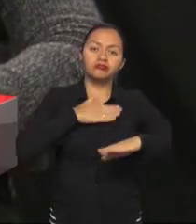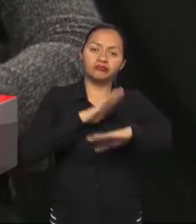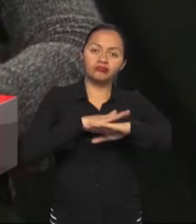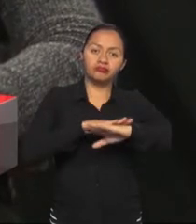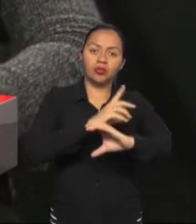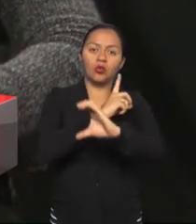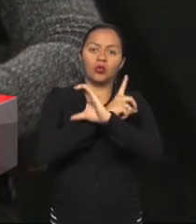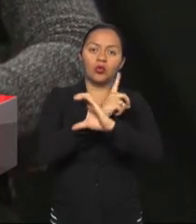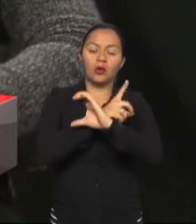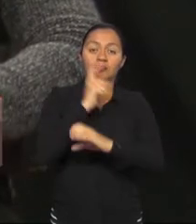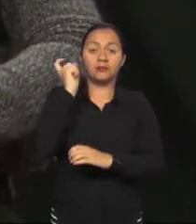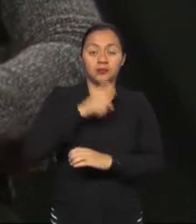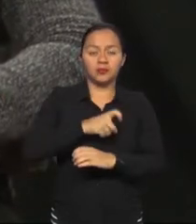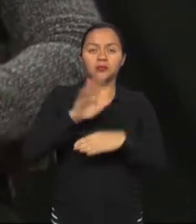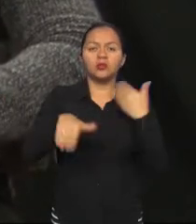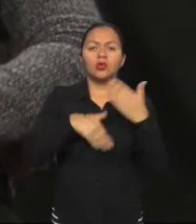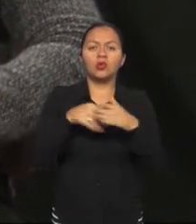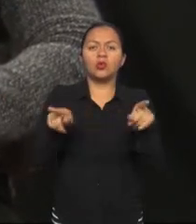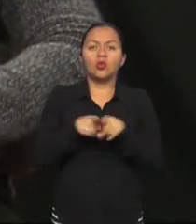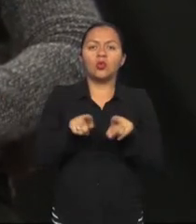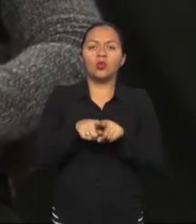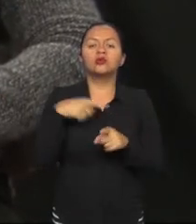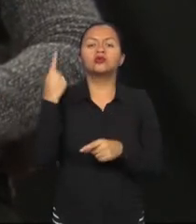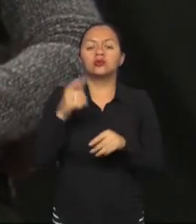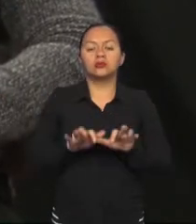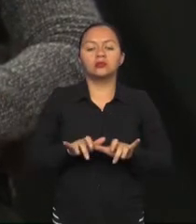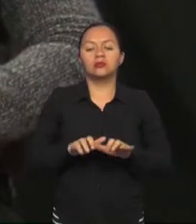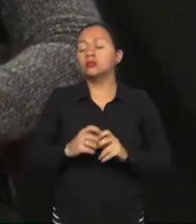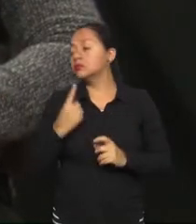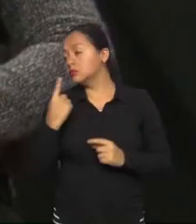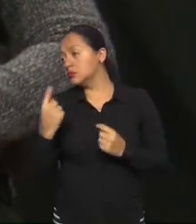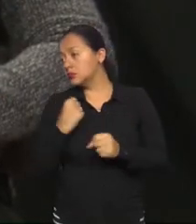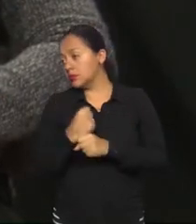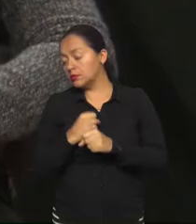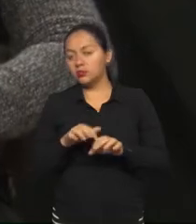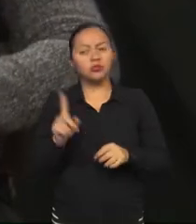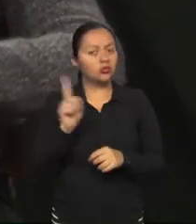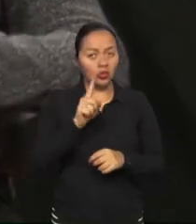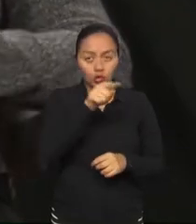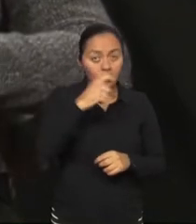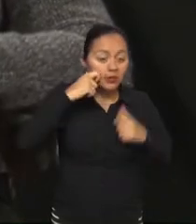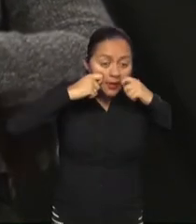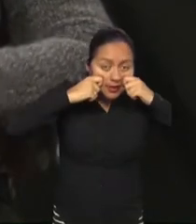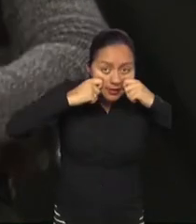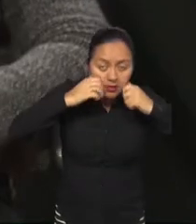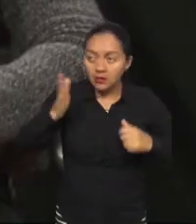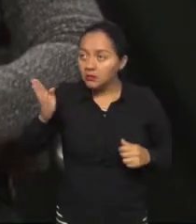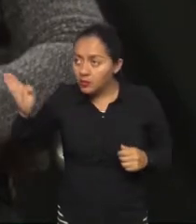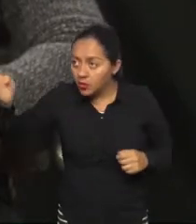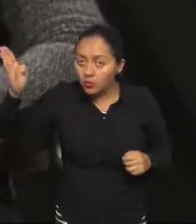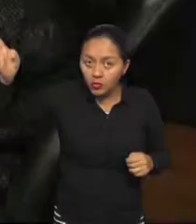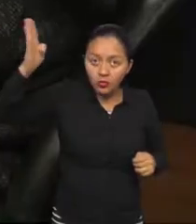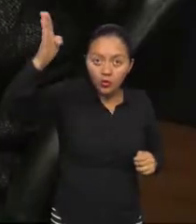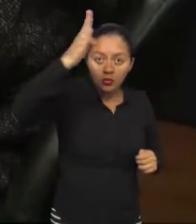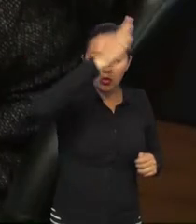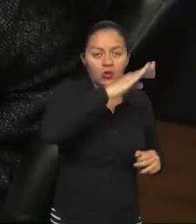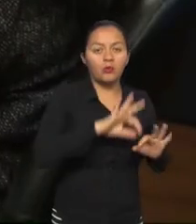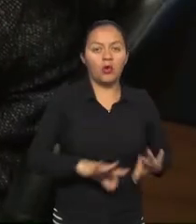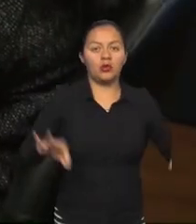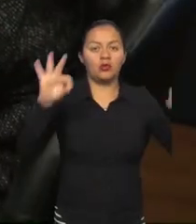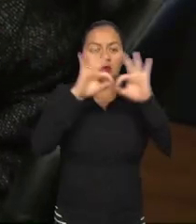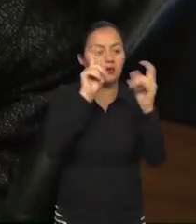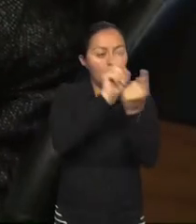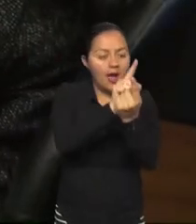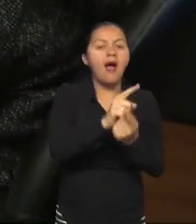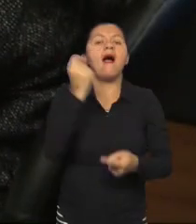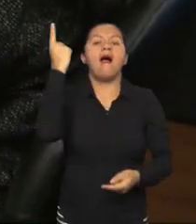que no lo manejemos desde el escritorio, sino que tengamos la oportunidad de viajar y conocer en cada una de las localidades a las que hemos